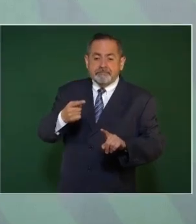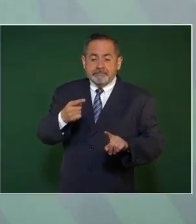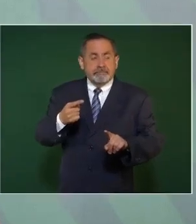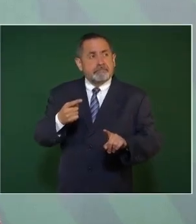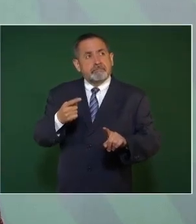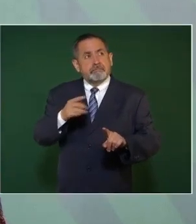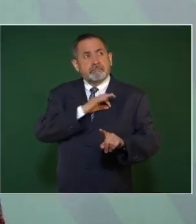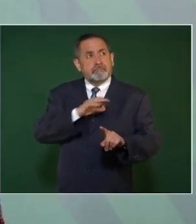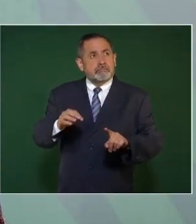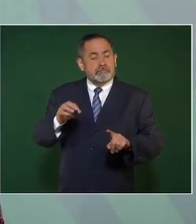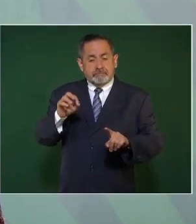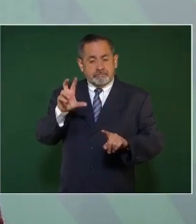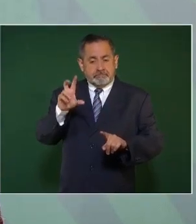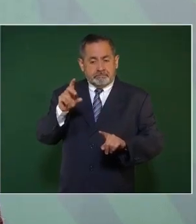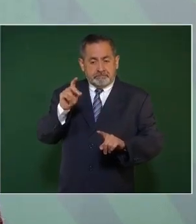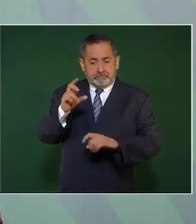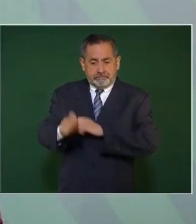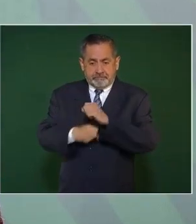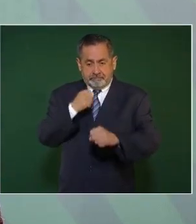3 décadas,